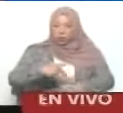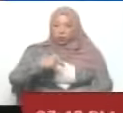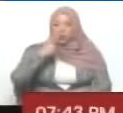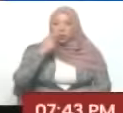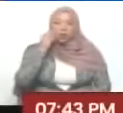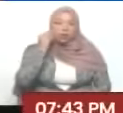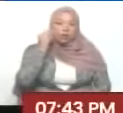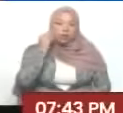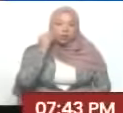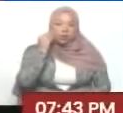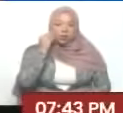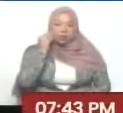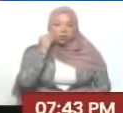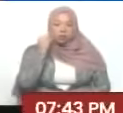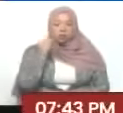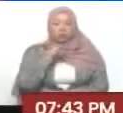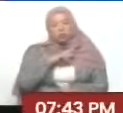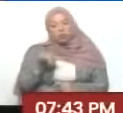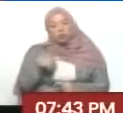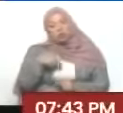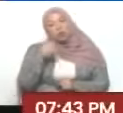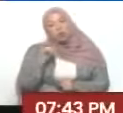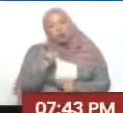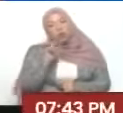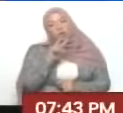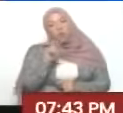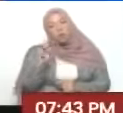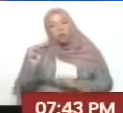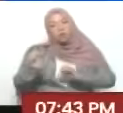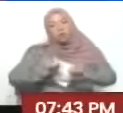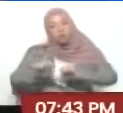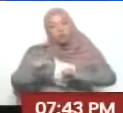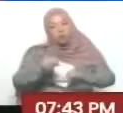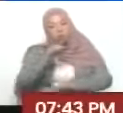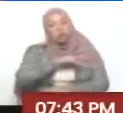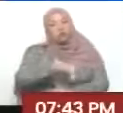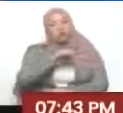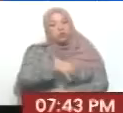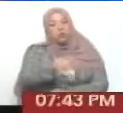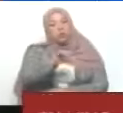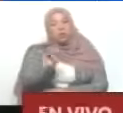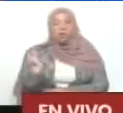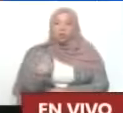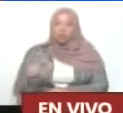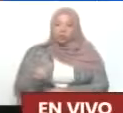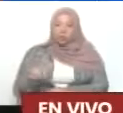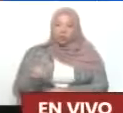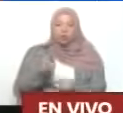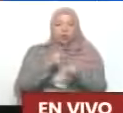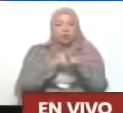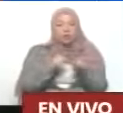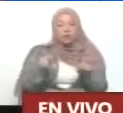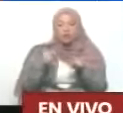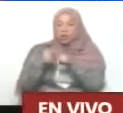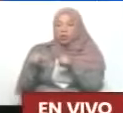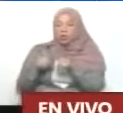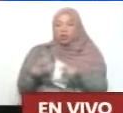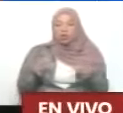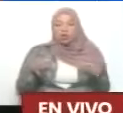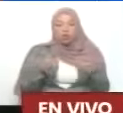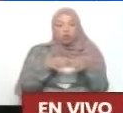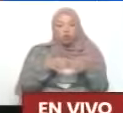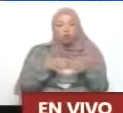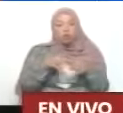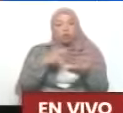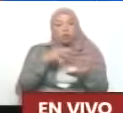experiencia. Nosotros tenemos aquí más de 200 movimientos sociales en su diversidad sectorial,